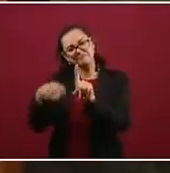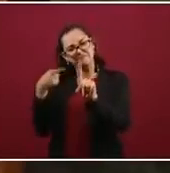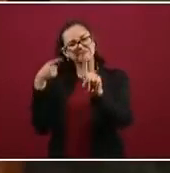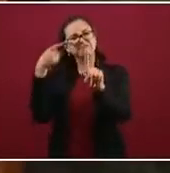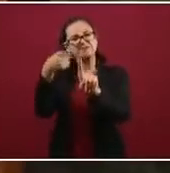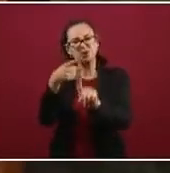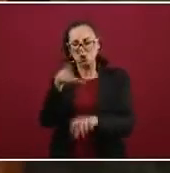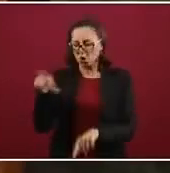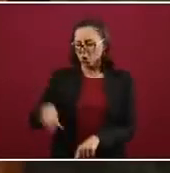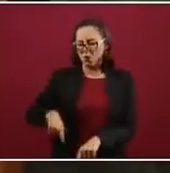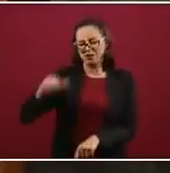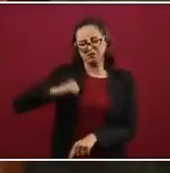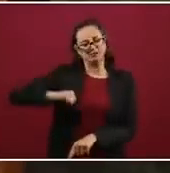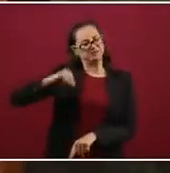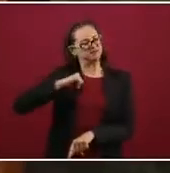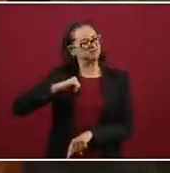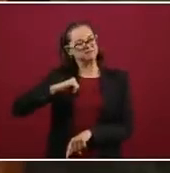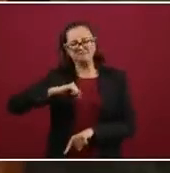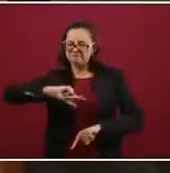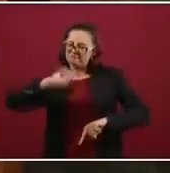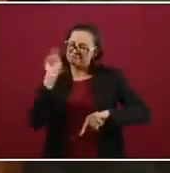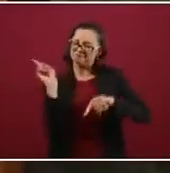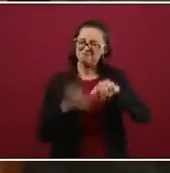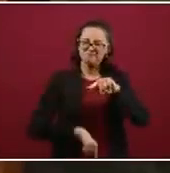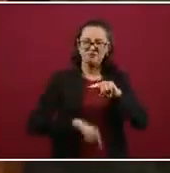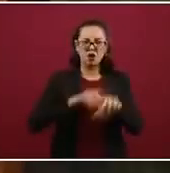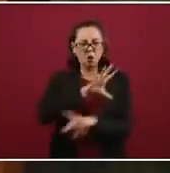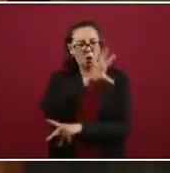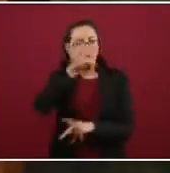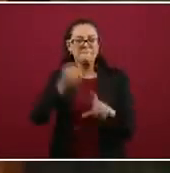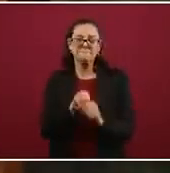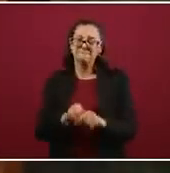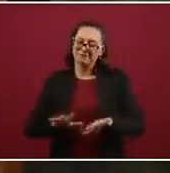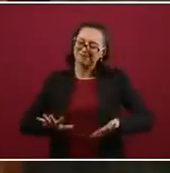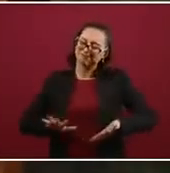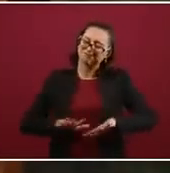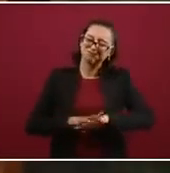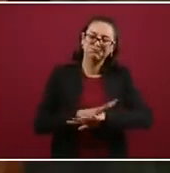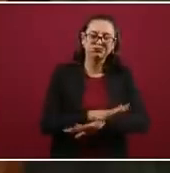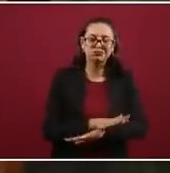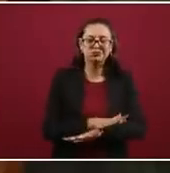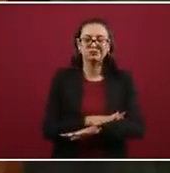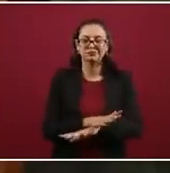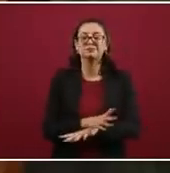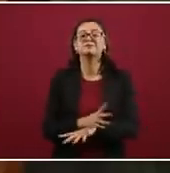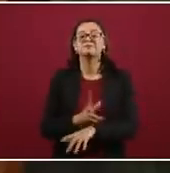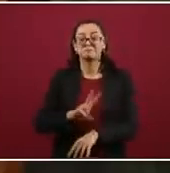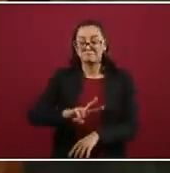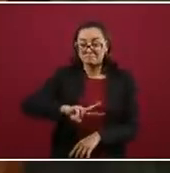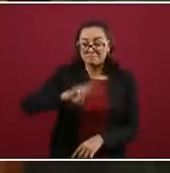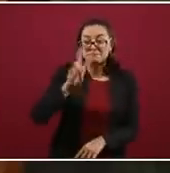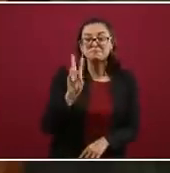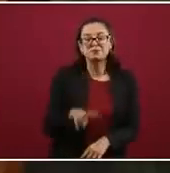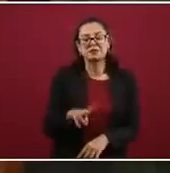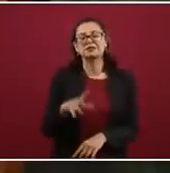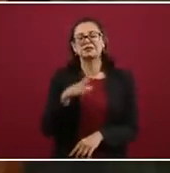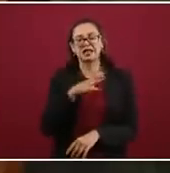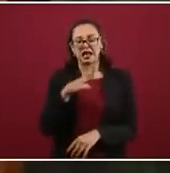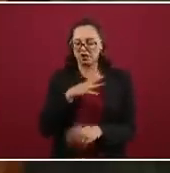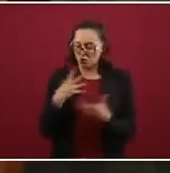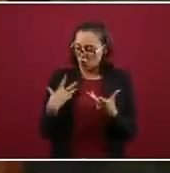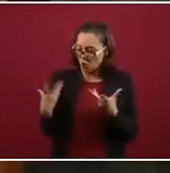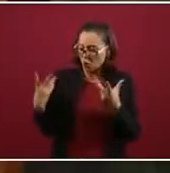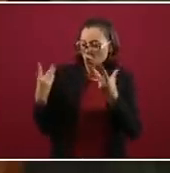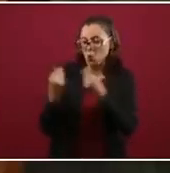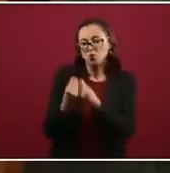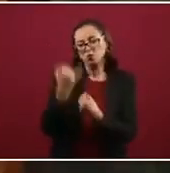viejas estructuras y construir un cambio desde adentro. Darnos cuenta de que existía un movimiento cohesionado por un